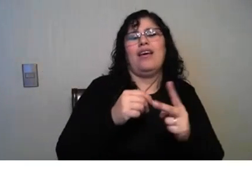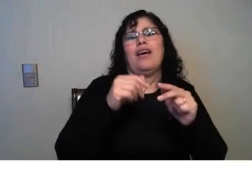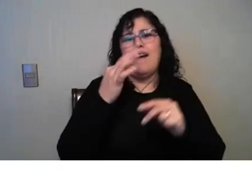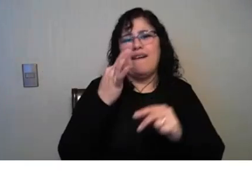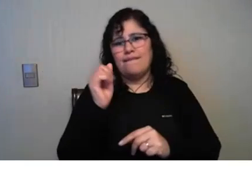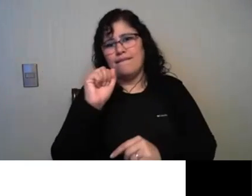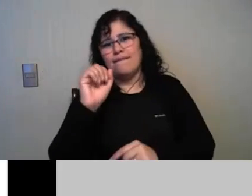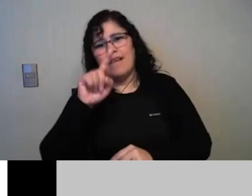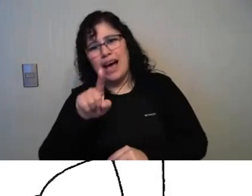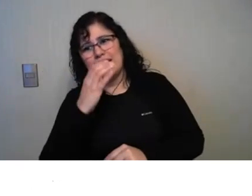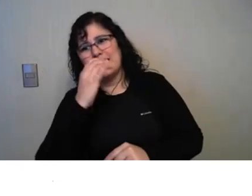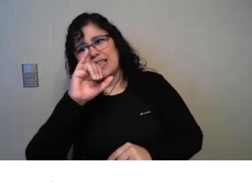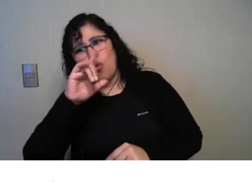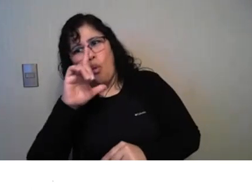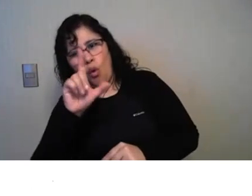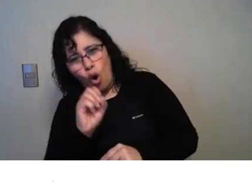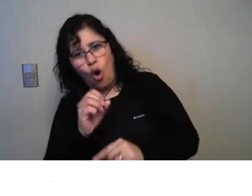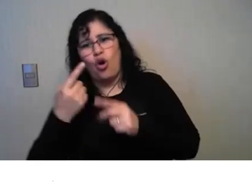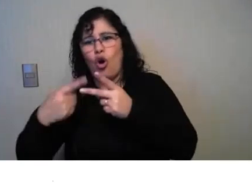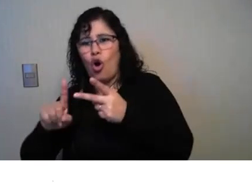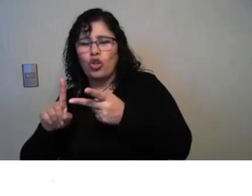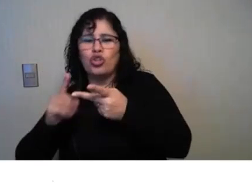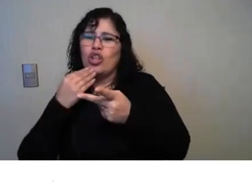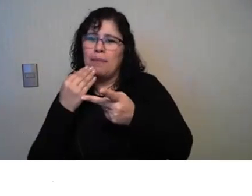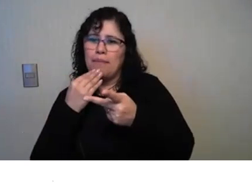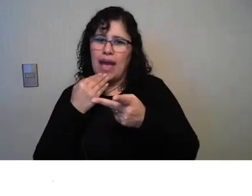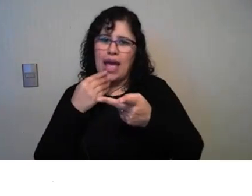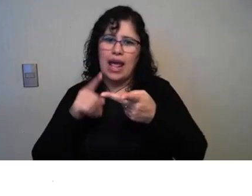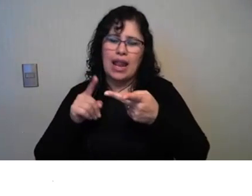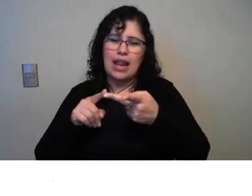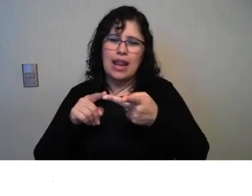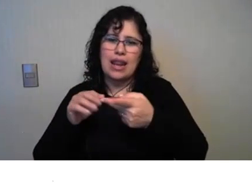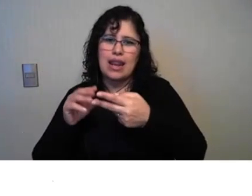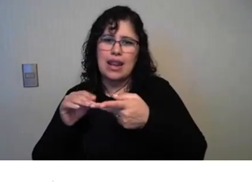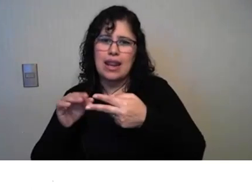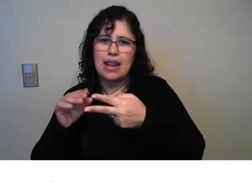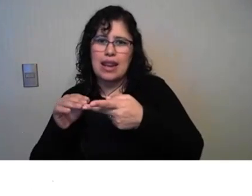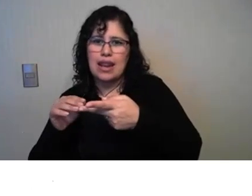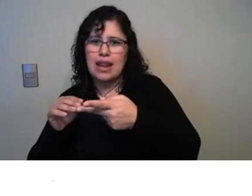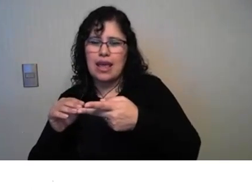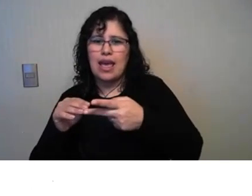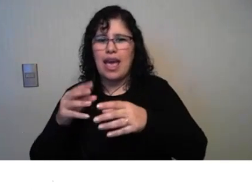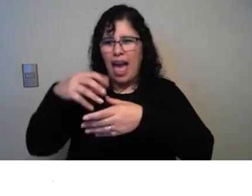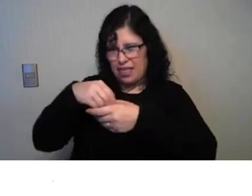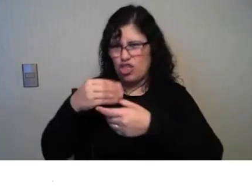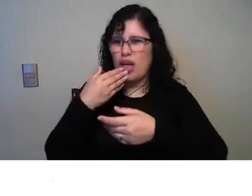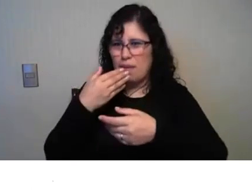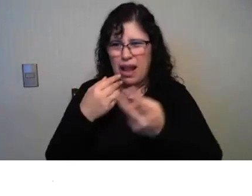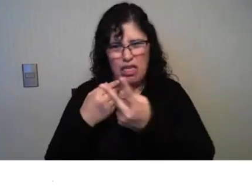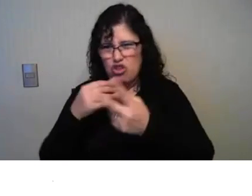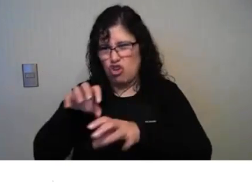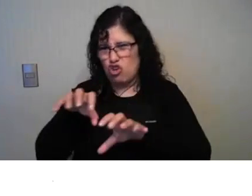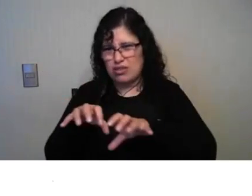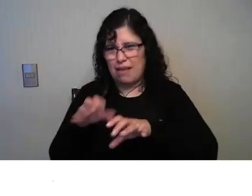la configuración interna de la médula espinal. Aquí tenemos una médula espinal. Esto es una imagen de Rubier, ¿cierto?